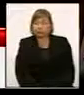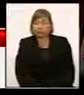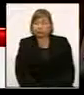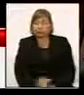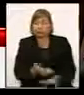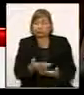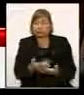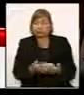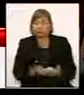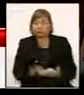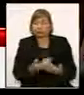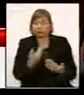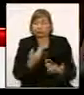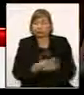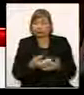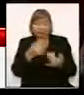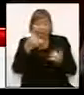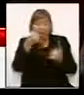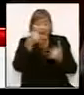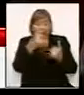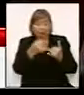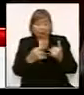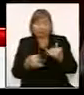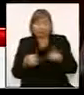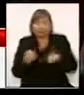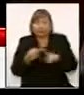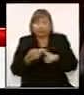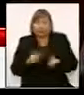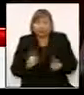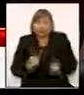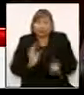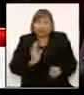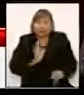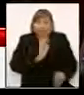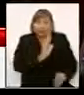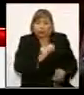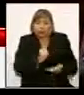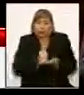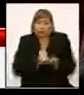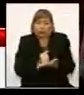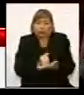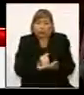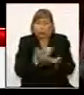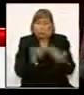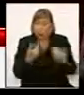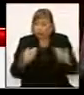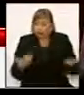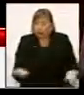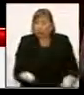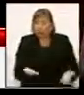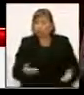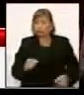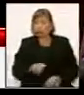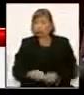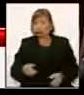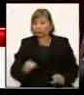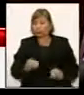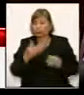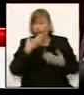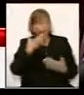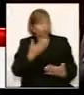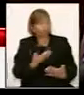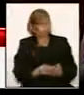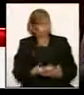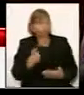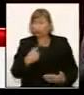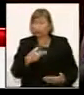vamos a llegar hasta el final, pero con su ayuda, doctora. Estamos acá y le agradecemos porque nos